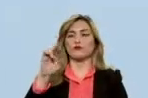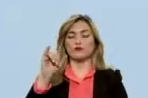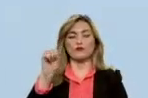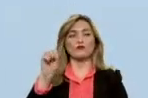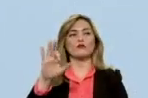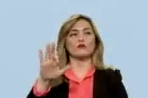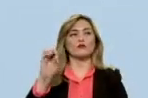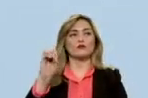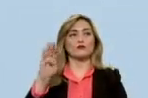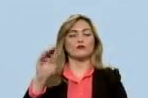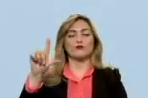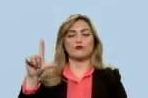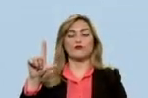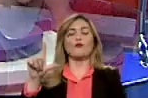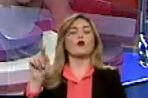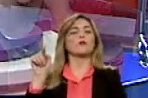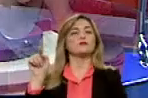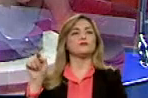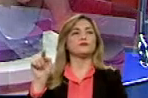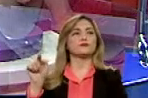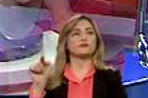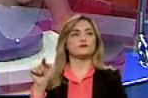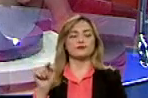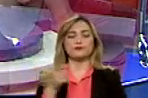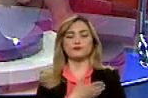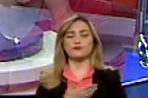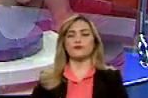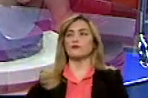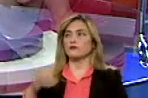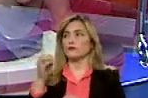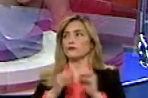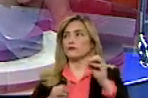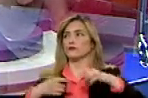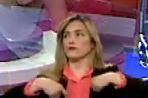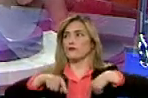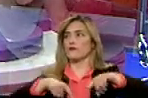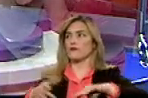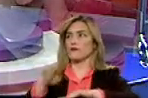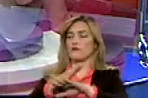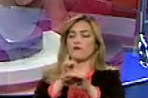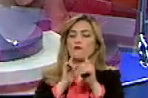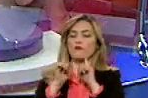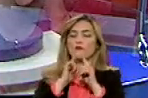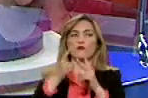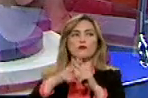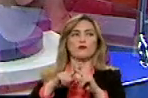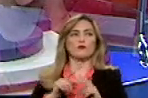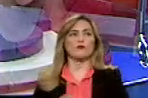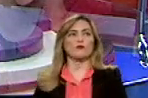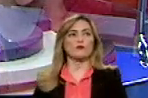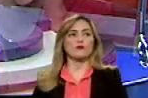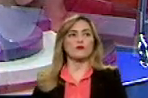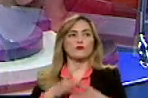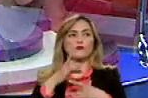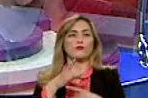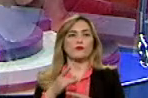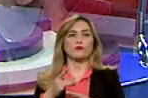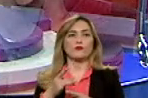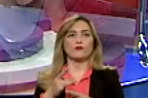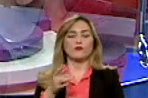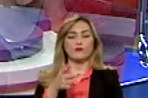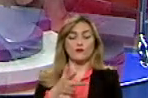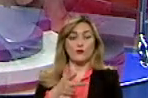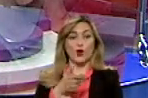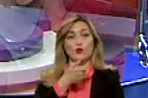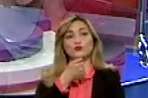del Observatorio Ciudadano de Movilidad. Cristóbal, bienvenido. Y antes de comenzar con este diálogo, me gustaría que escuchemos a continuación un extracto